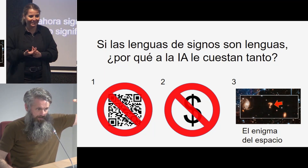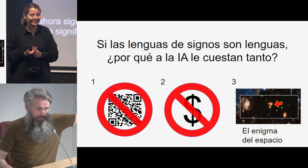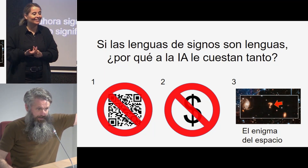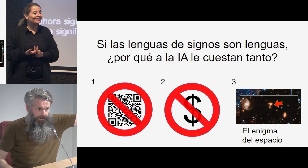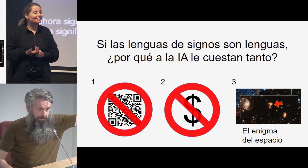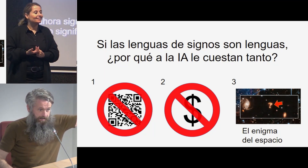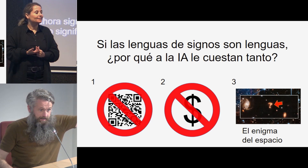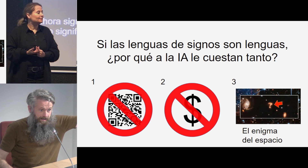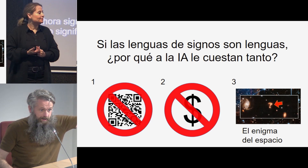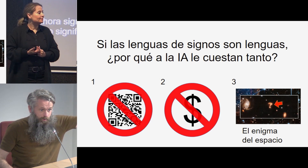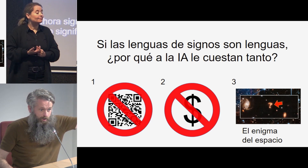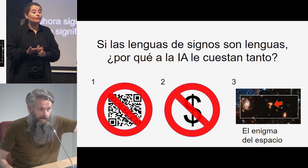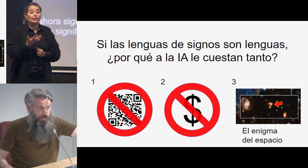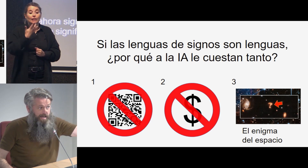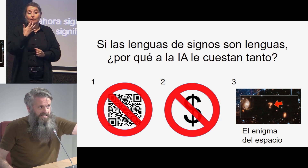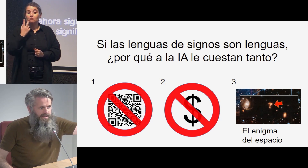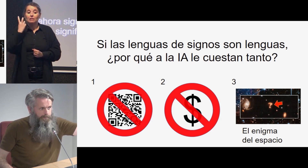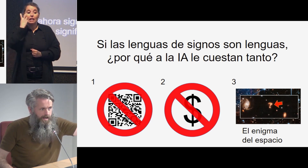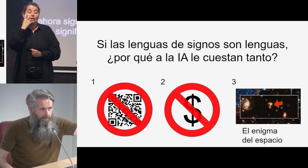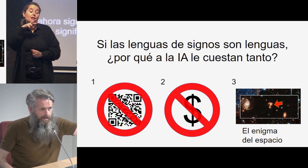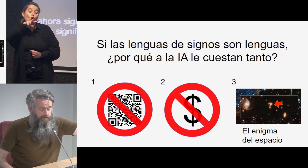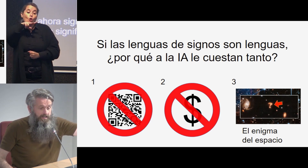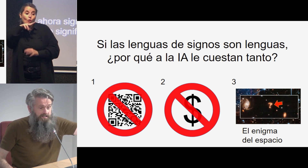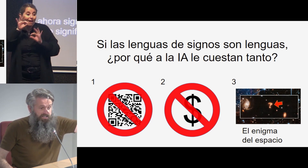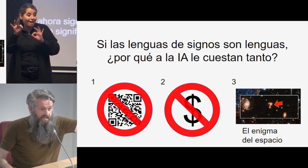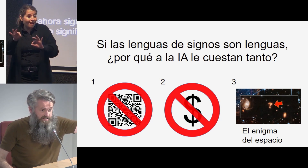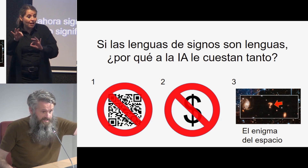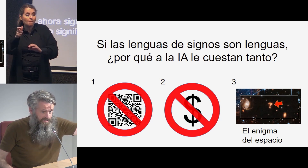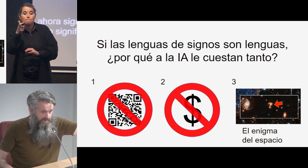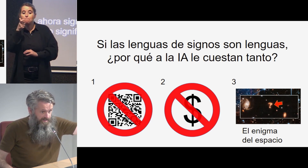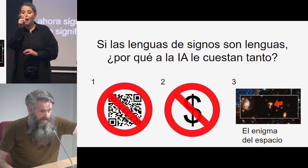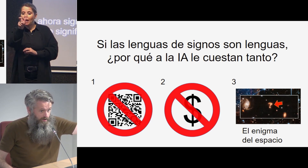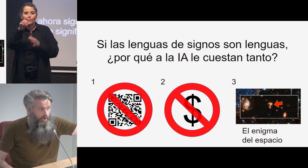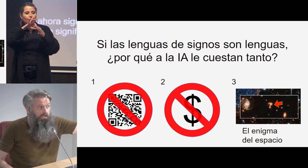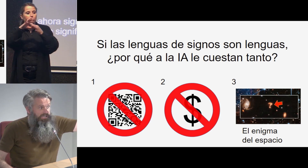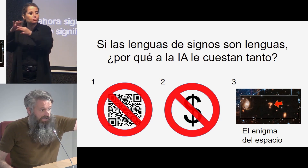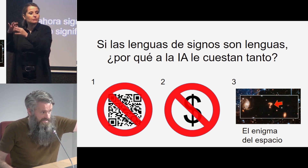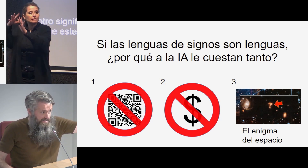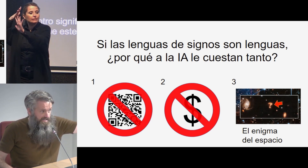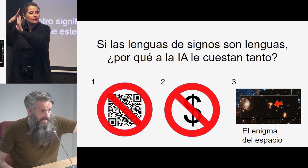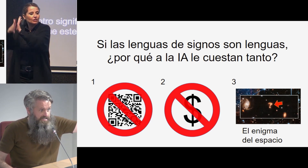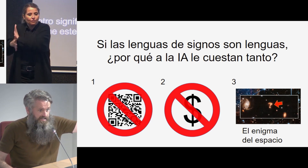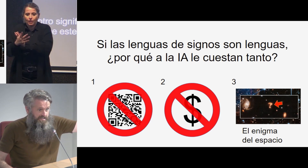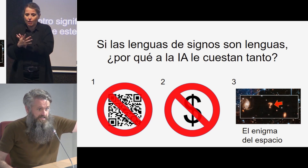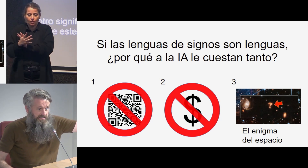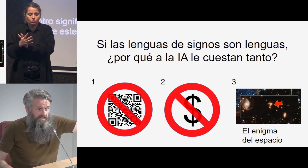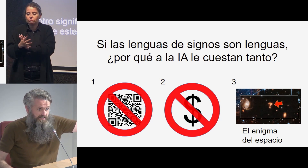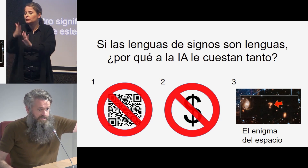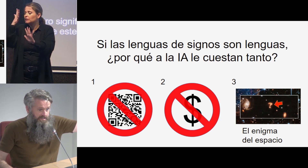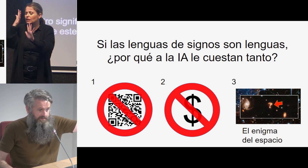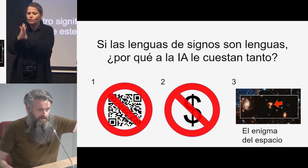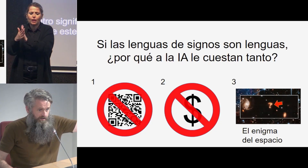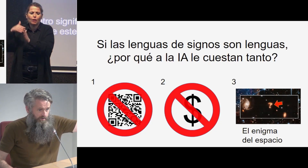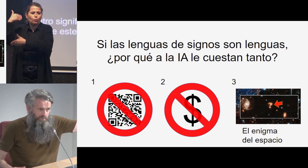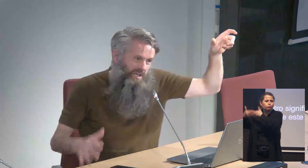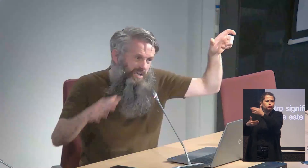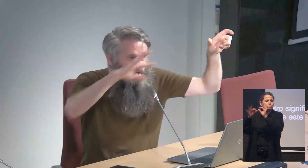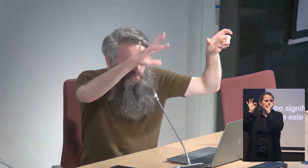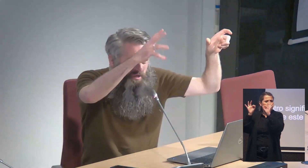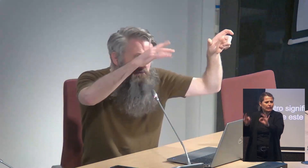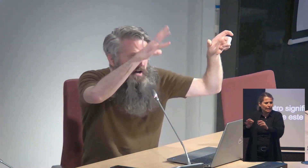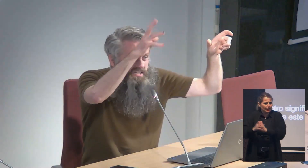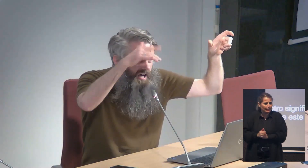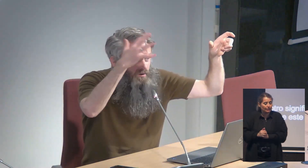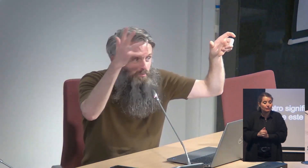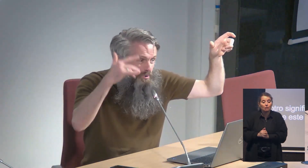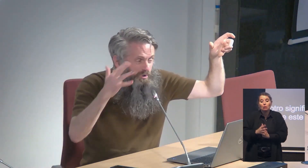Mientras en la lengua oral esta palabra tiene este significado y seguirá siendo este significado.